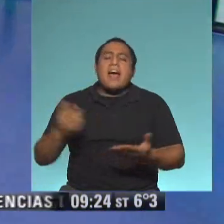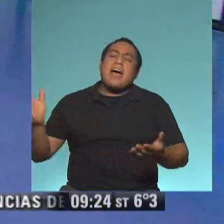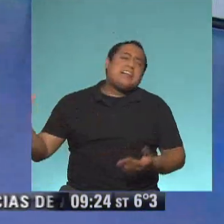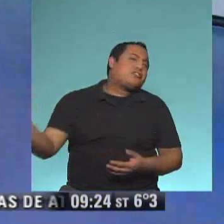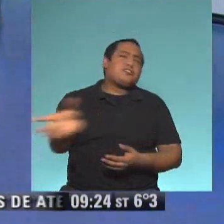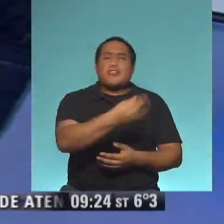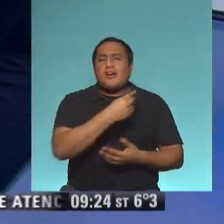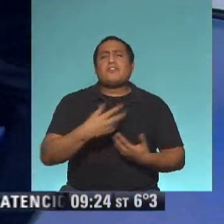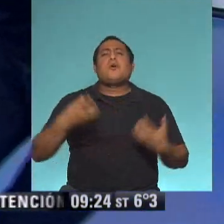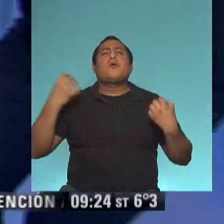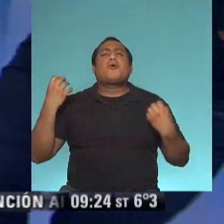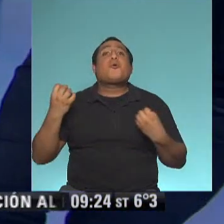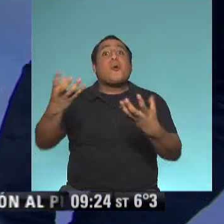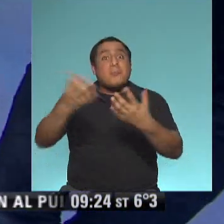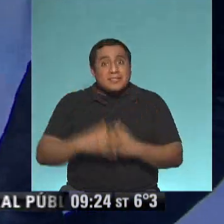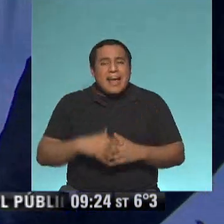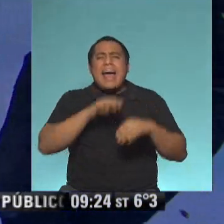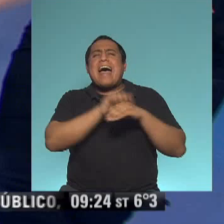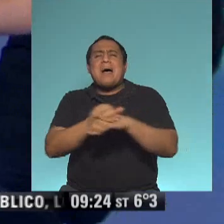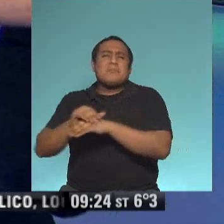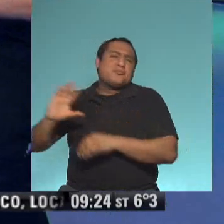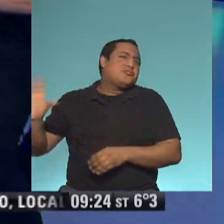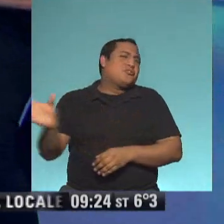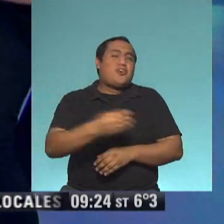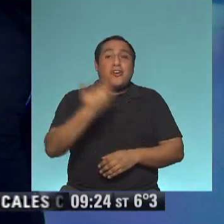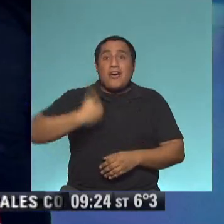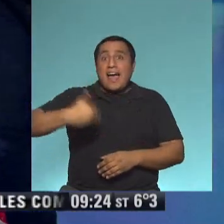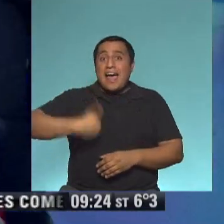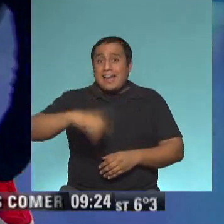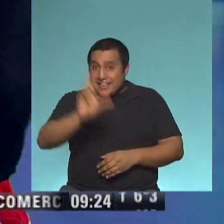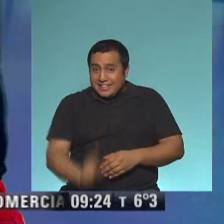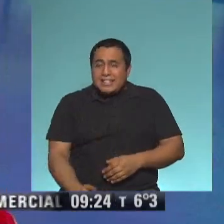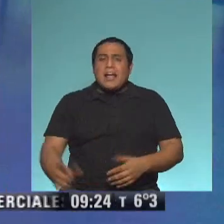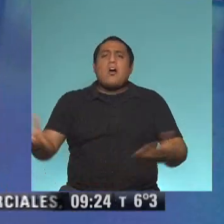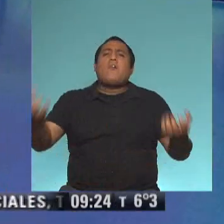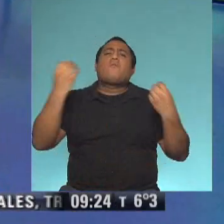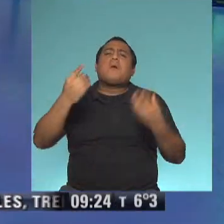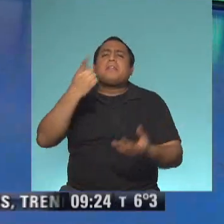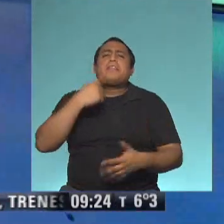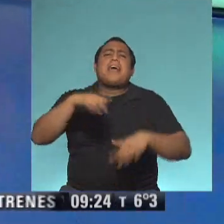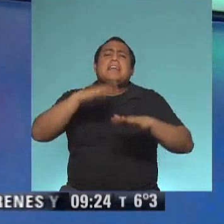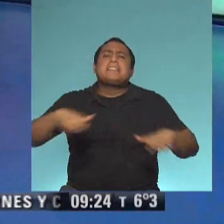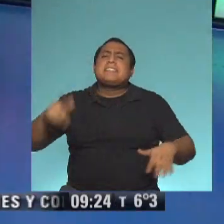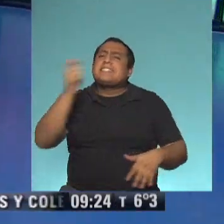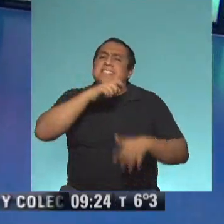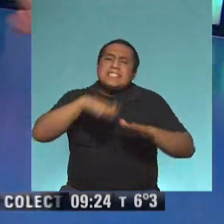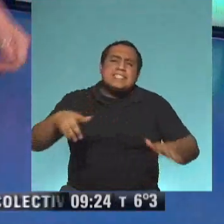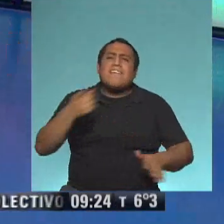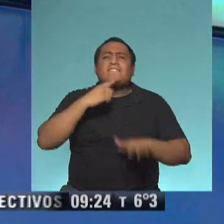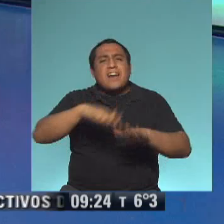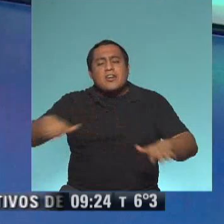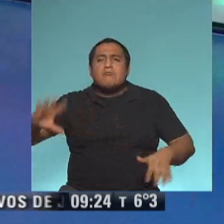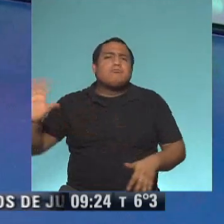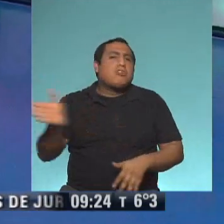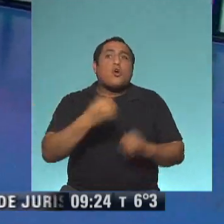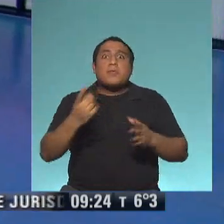A todos. ¿Cómo dicen que le va, amigos y amigos de la República Argentina? Buen día, ¿cómo están las chicas y los chicos de todo el país? ¿Cómo